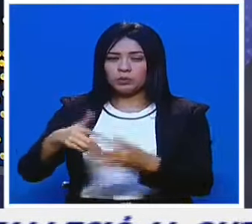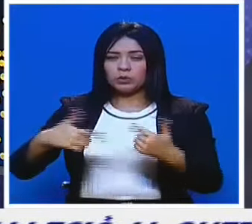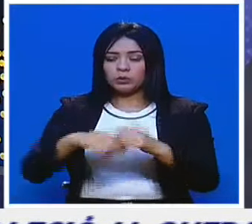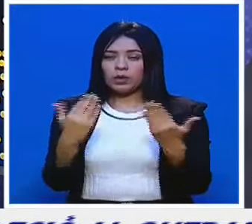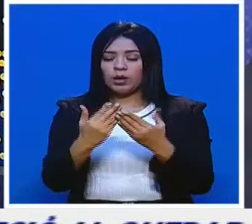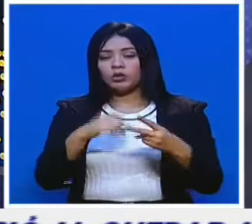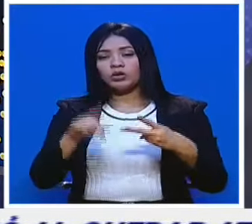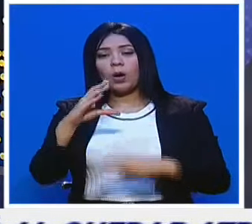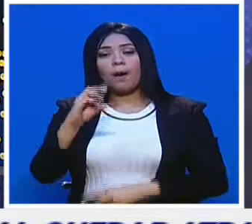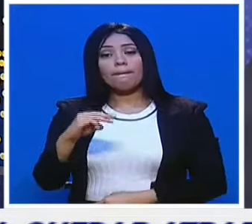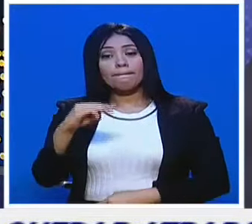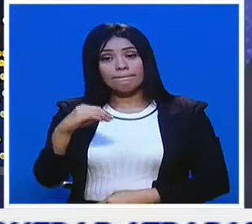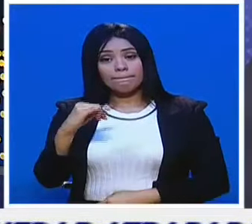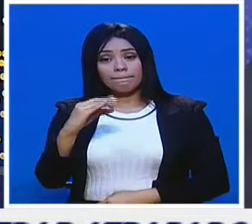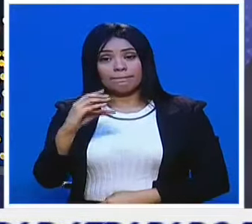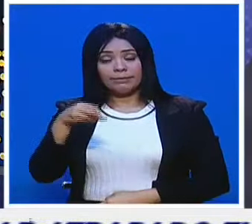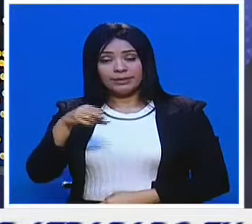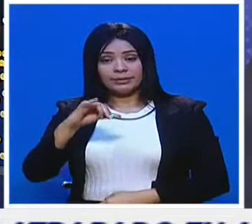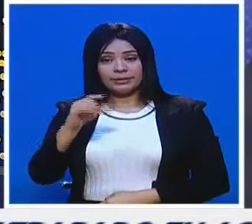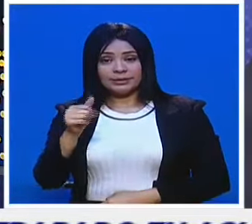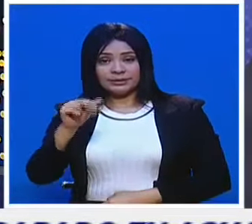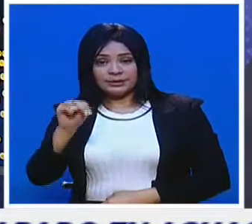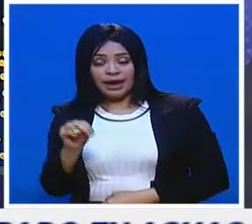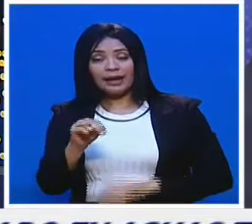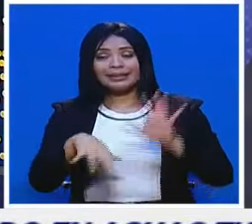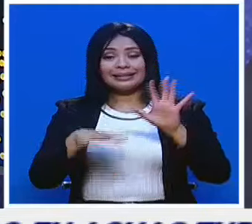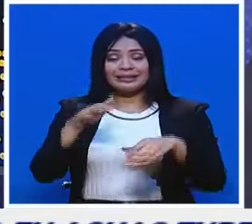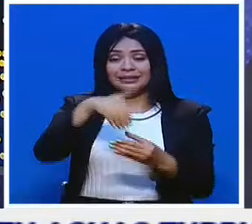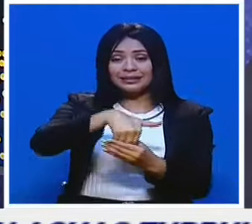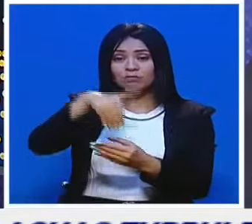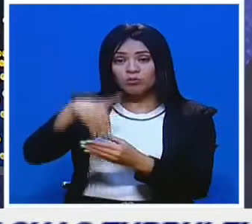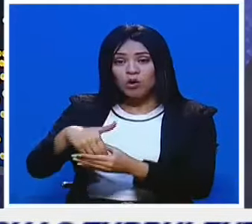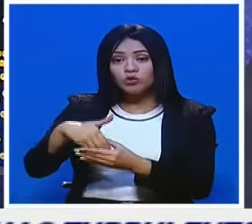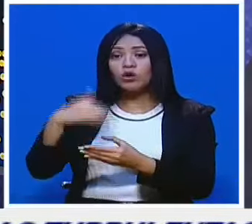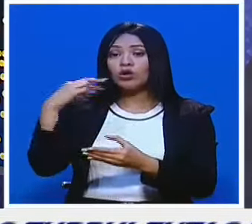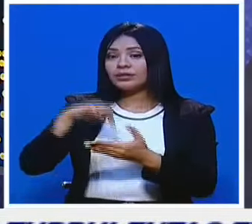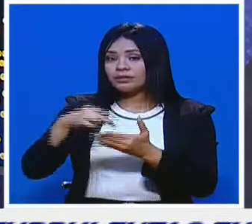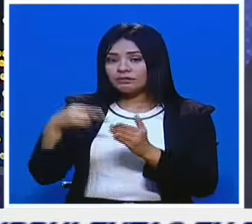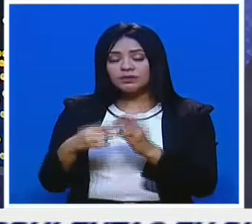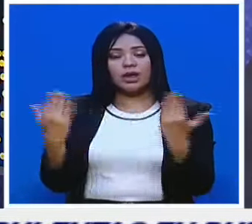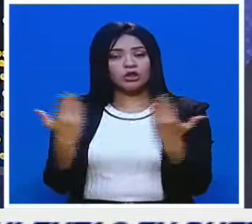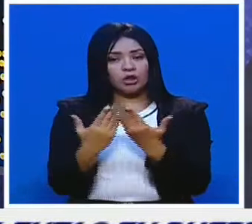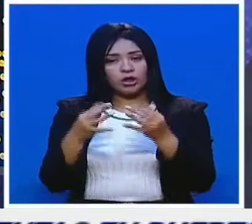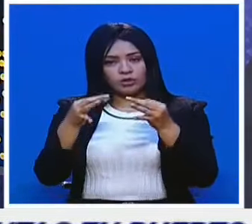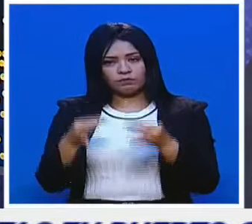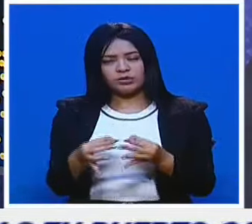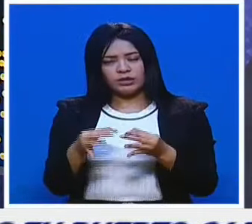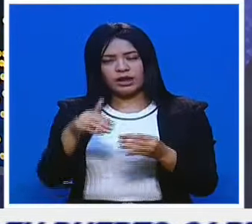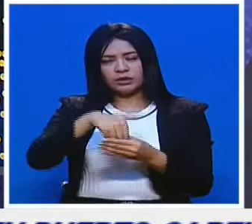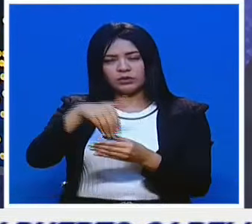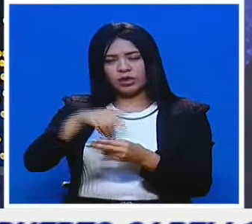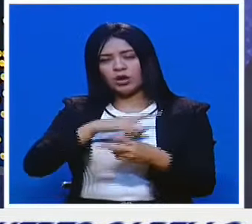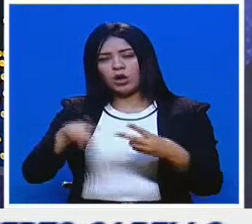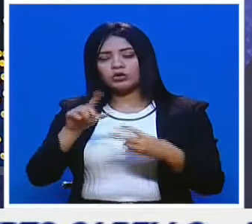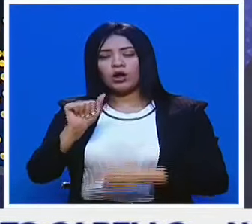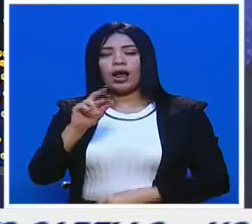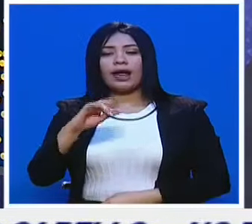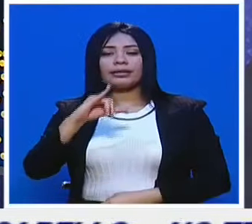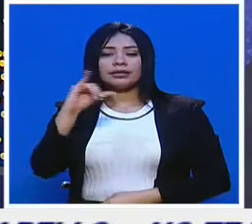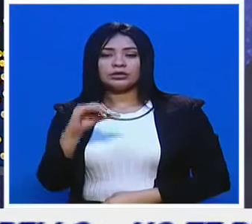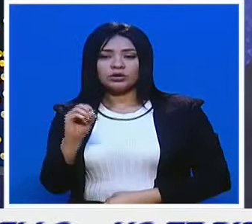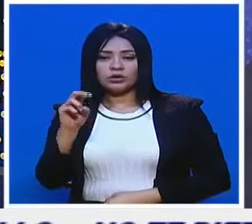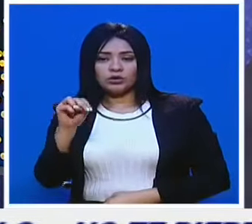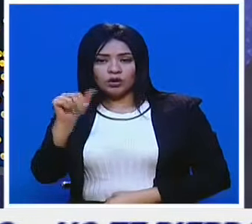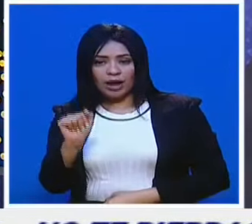de Michigan, que tiene 15 votos que representan al colegio electoral. También le sigue Arizona,